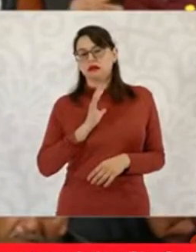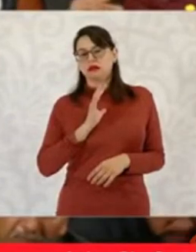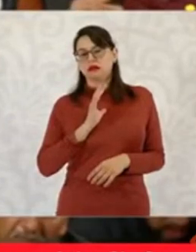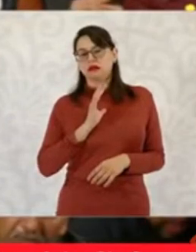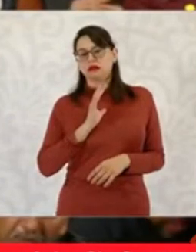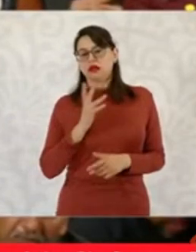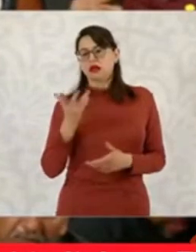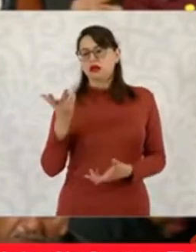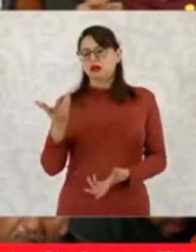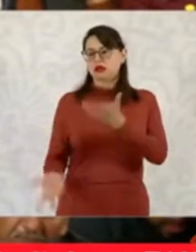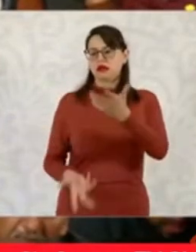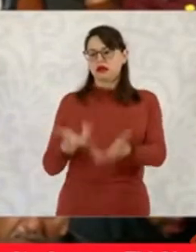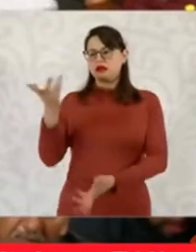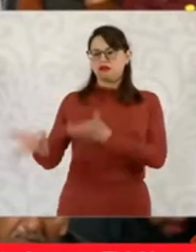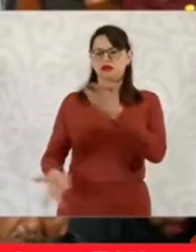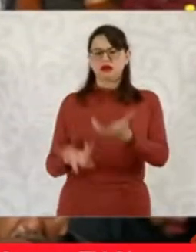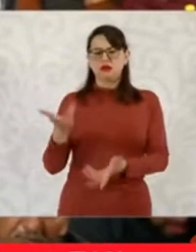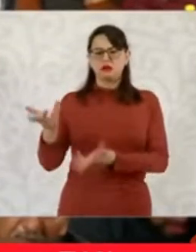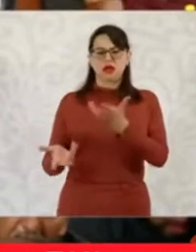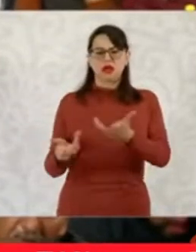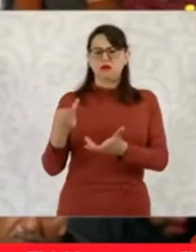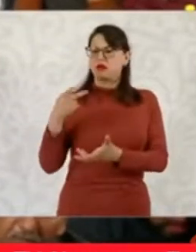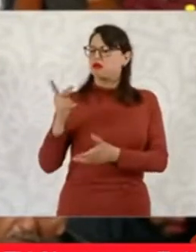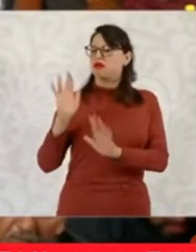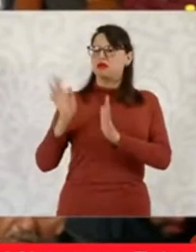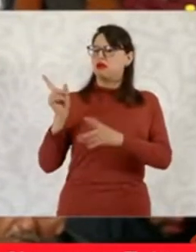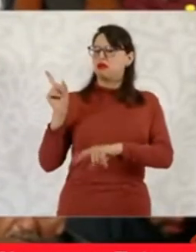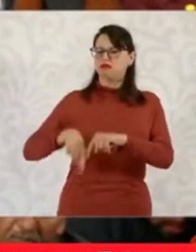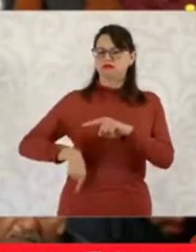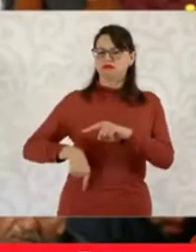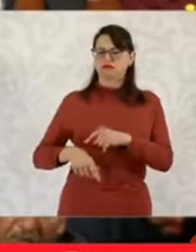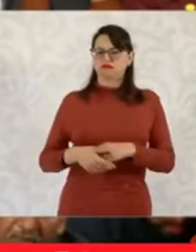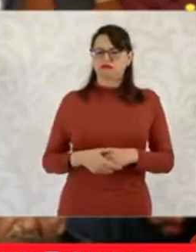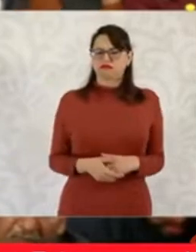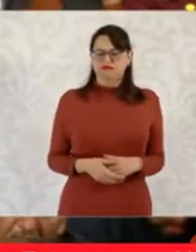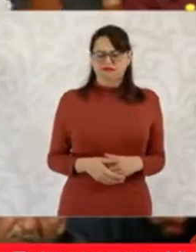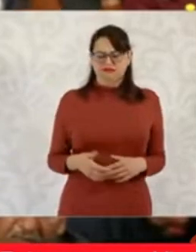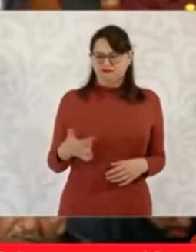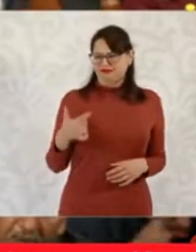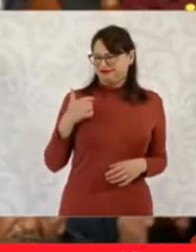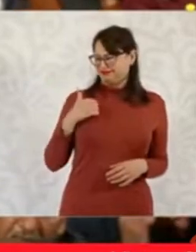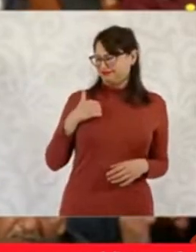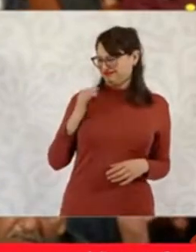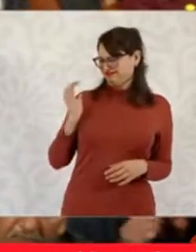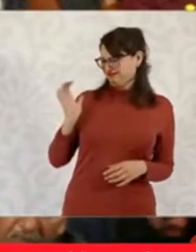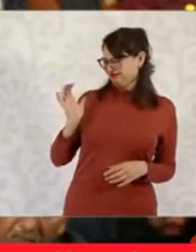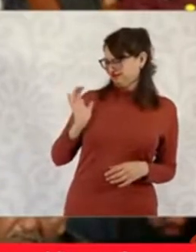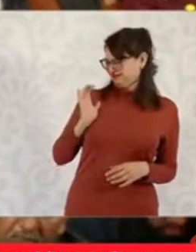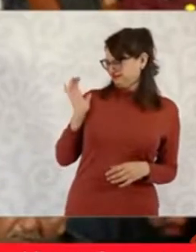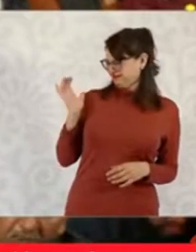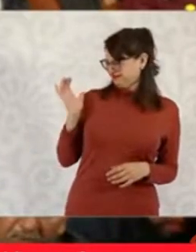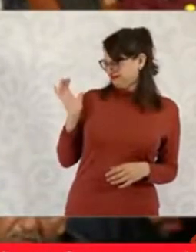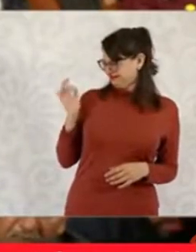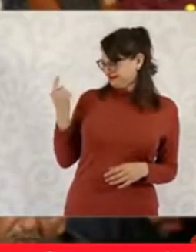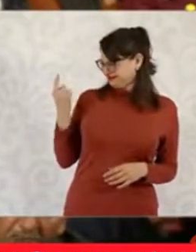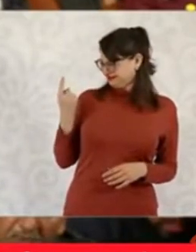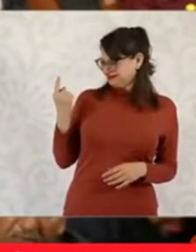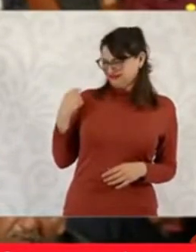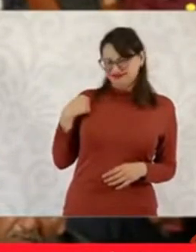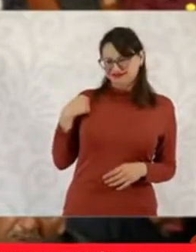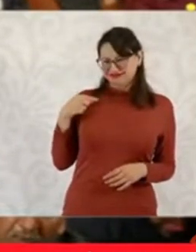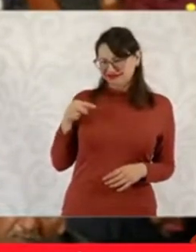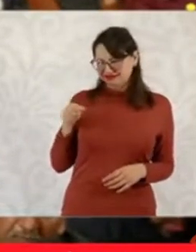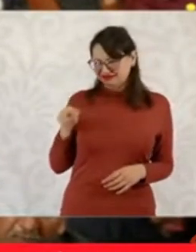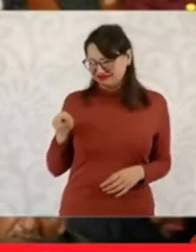la cremación, pero ya fue sacado de ahí. Y bueno, me llamó la atención porque yo volví a ver si había